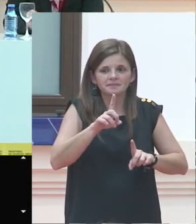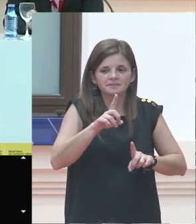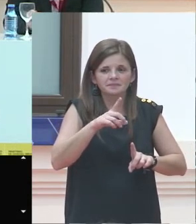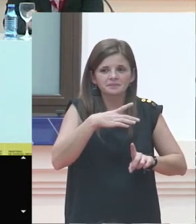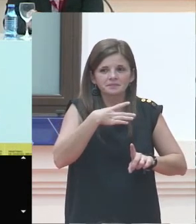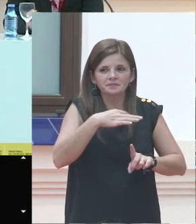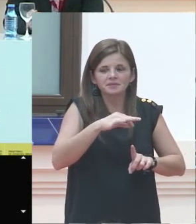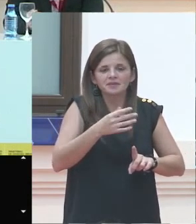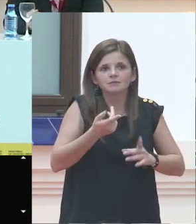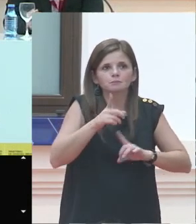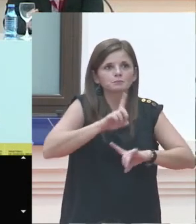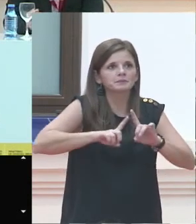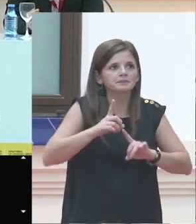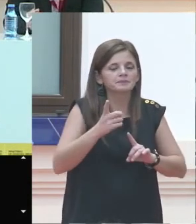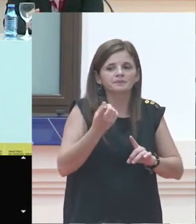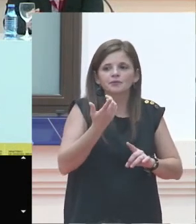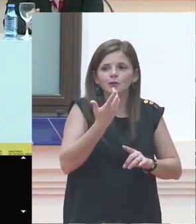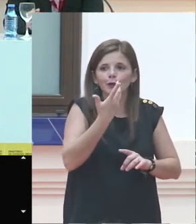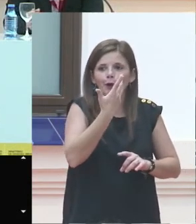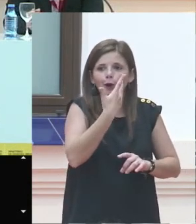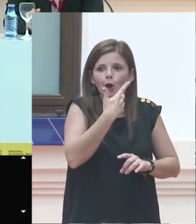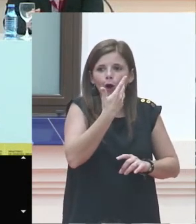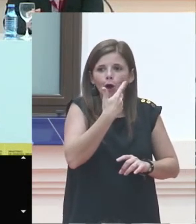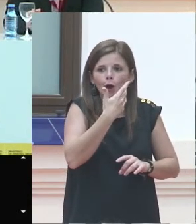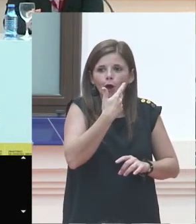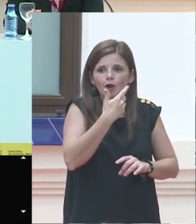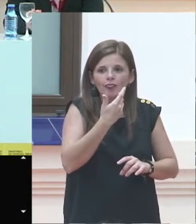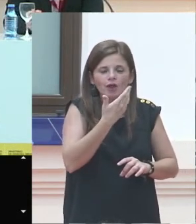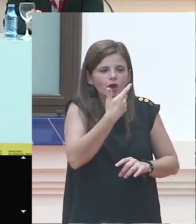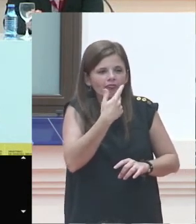problema, no se va el sonido de esto,